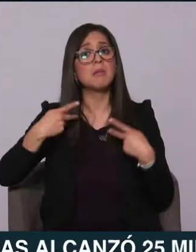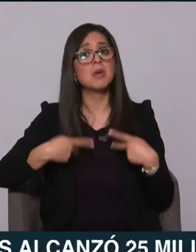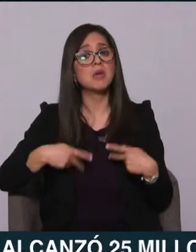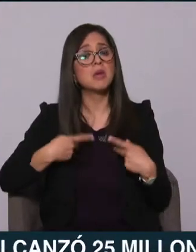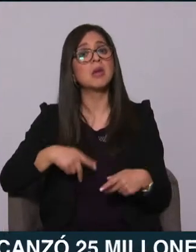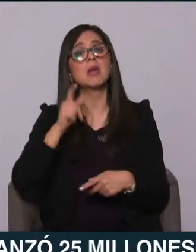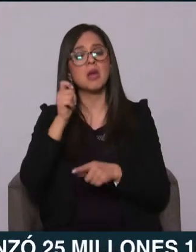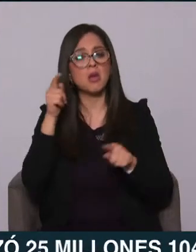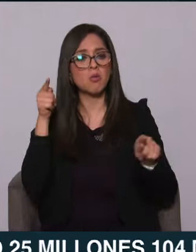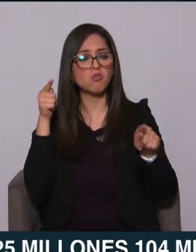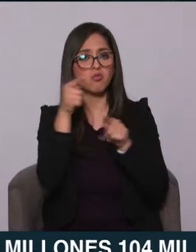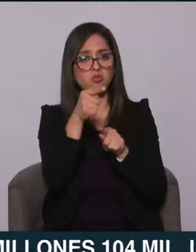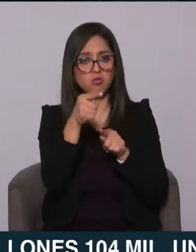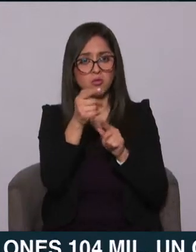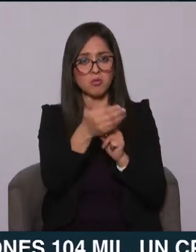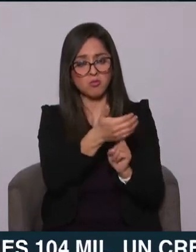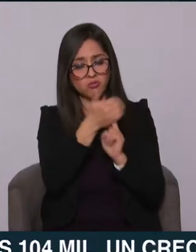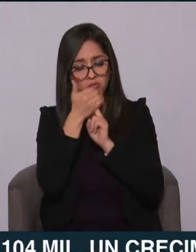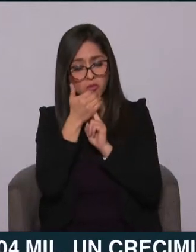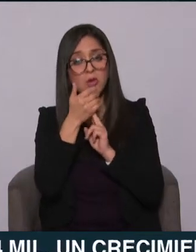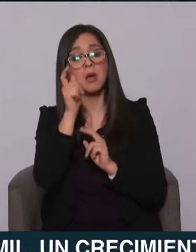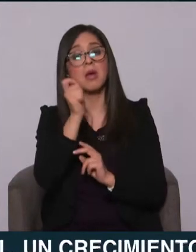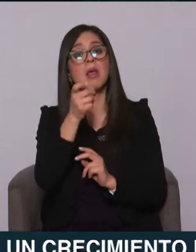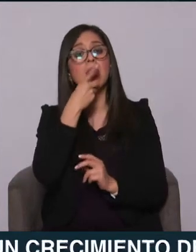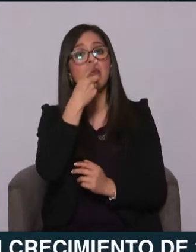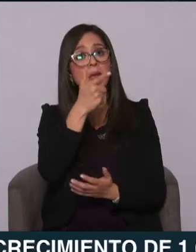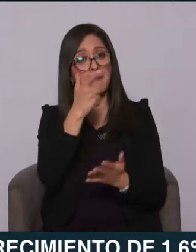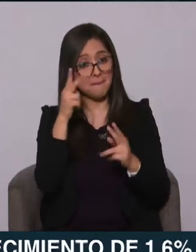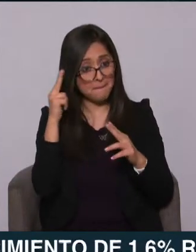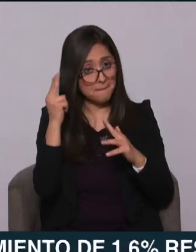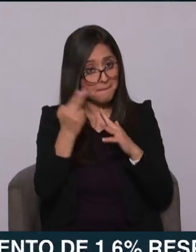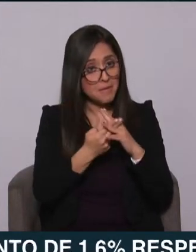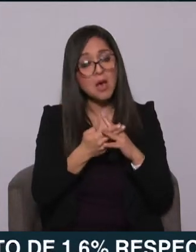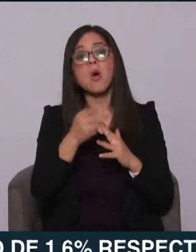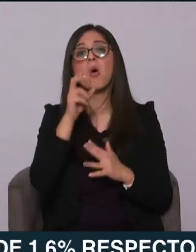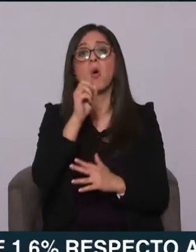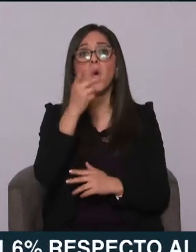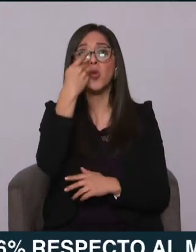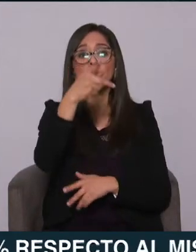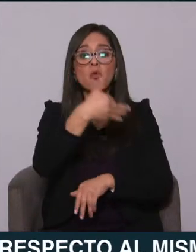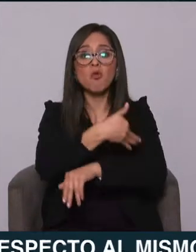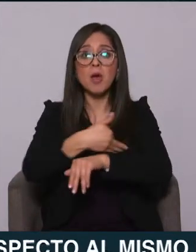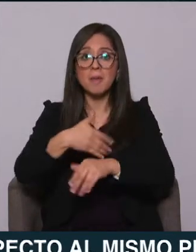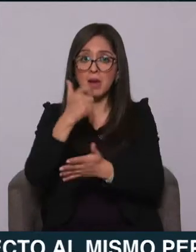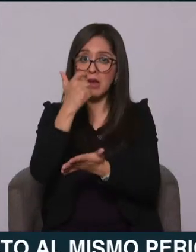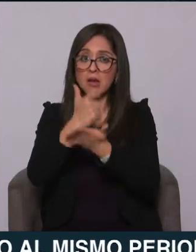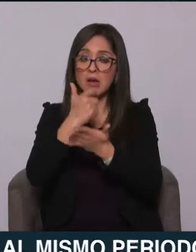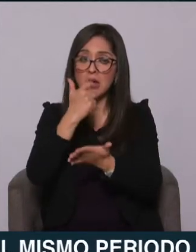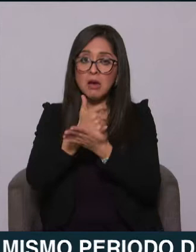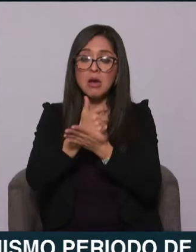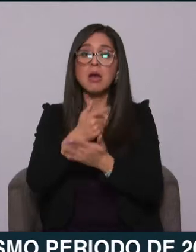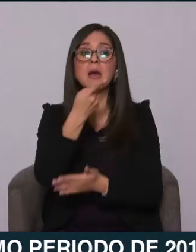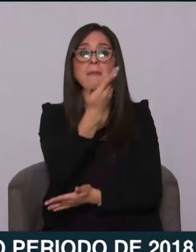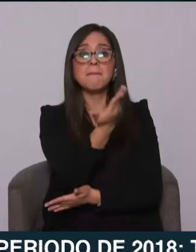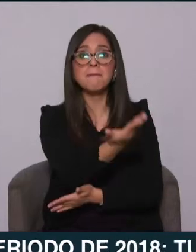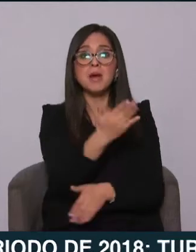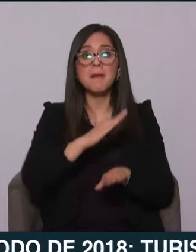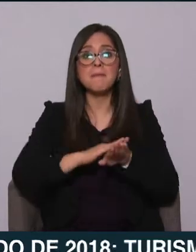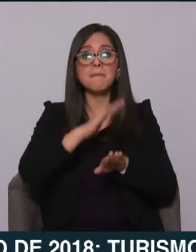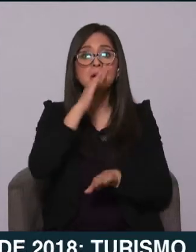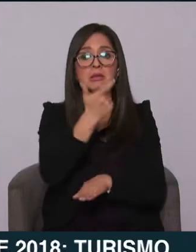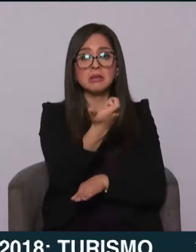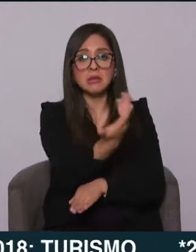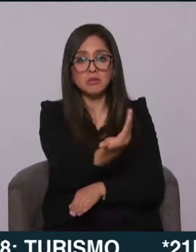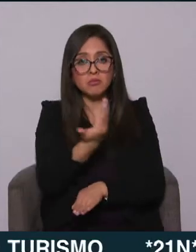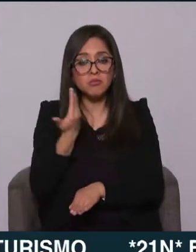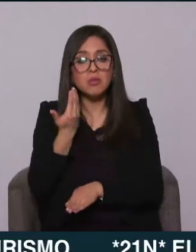violencia directa, con el asesinato o hacerle daño a una persona cercana. Se piden grandes sumas de dinero y se